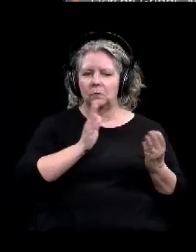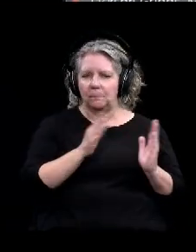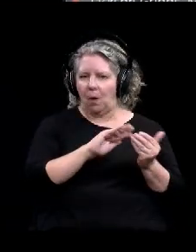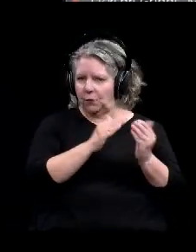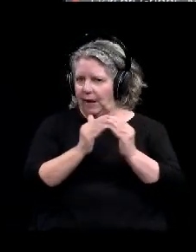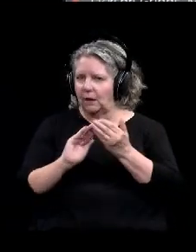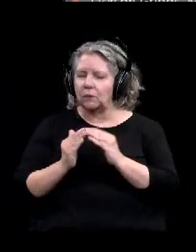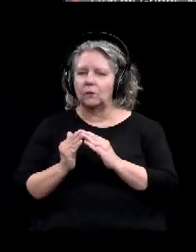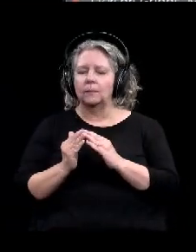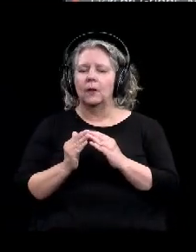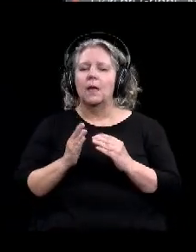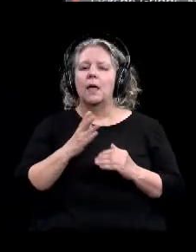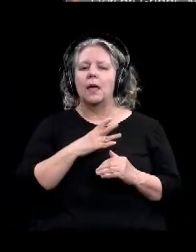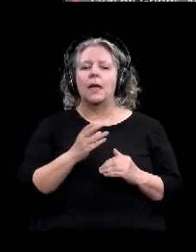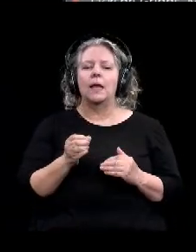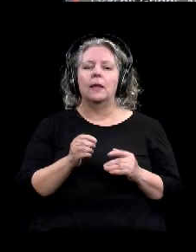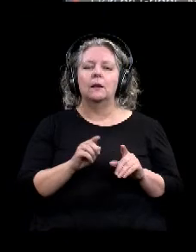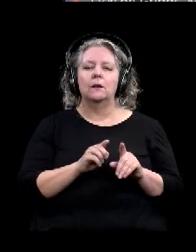hay equipo